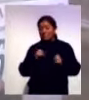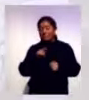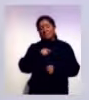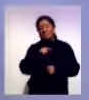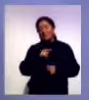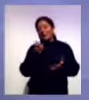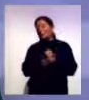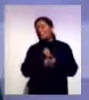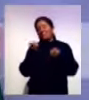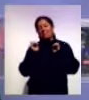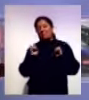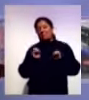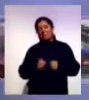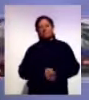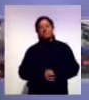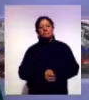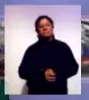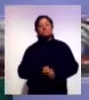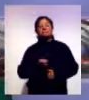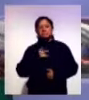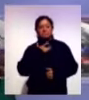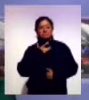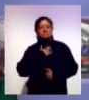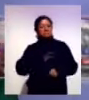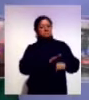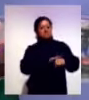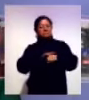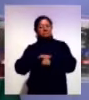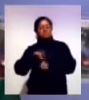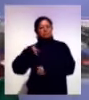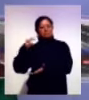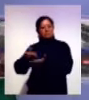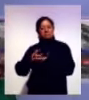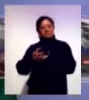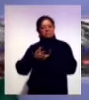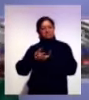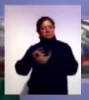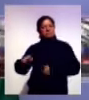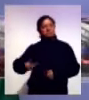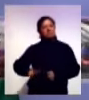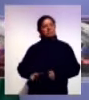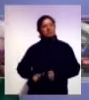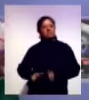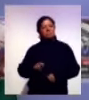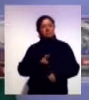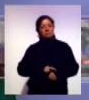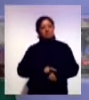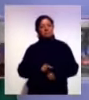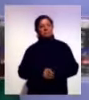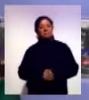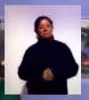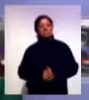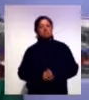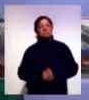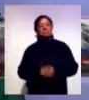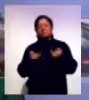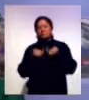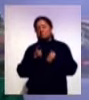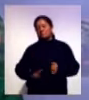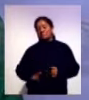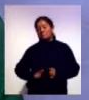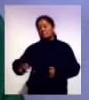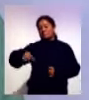Tlaxcala. Sí, se ha sentido más el respaldo del gobierno a través del Instituto del Deporte. La verdad, mucho apoyo del gobierno y pues nos ha